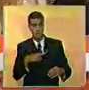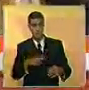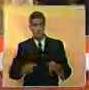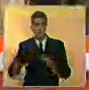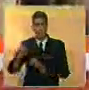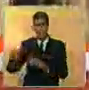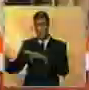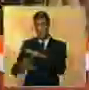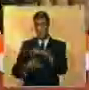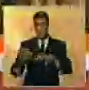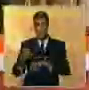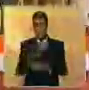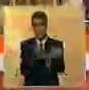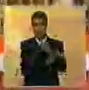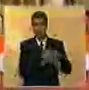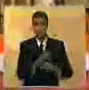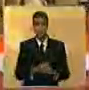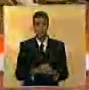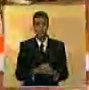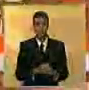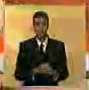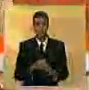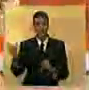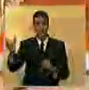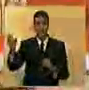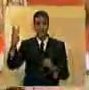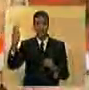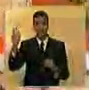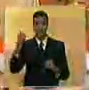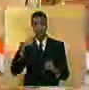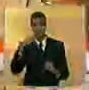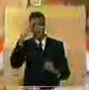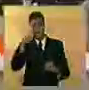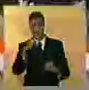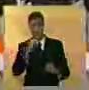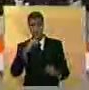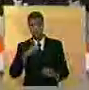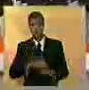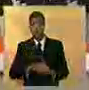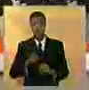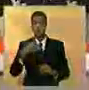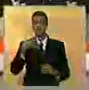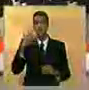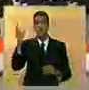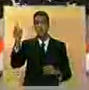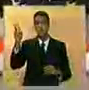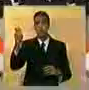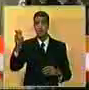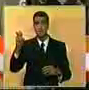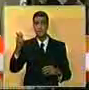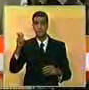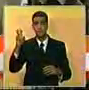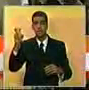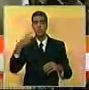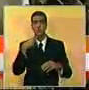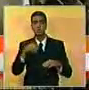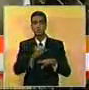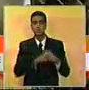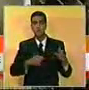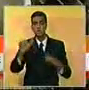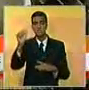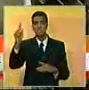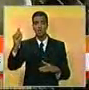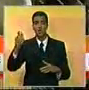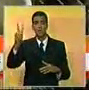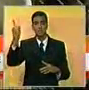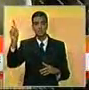imperialistas. El general Baduel concentró su despedida en lo que significa la construcción del nuevo socialismo del siglo XXI. Lo